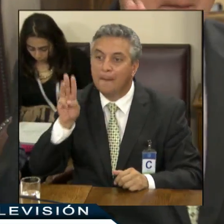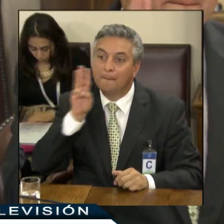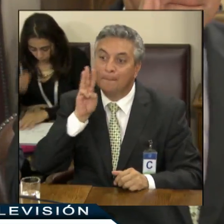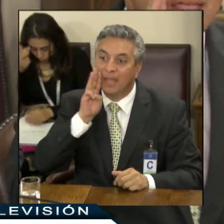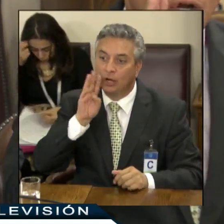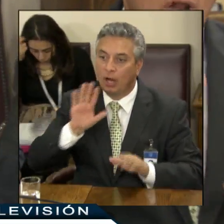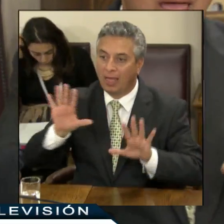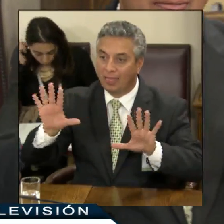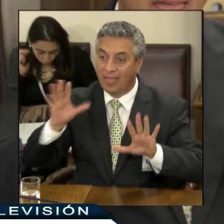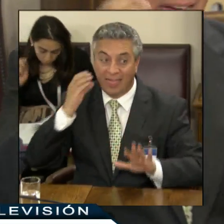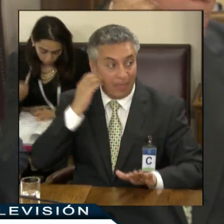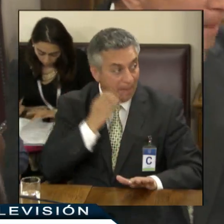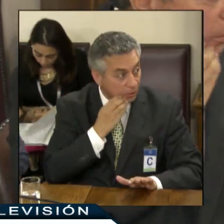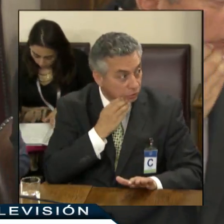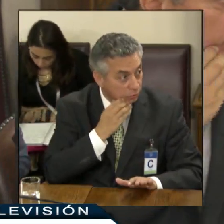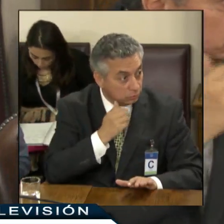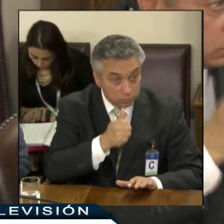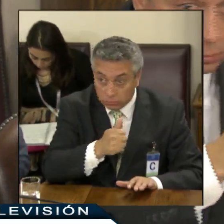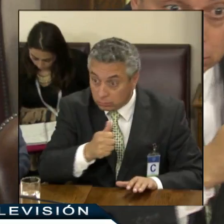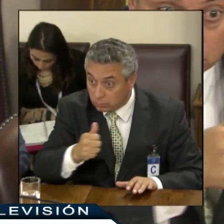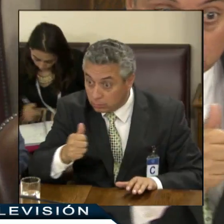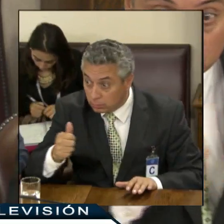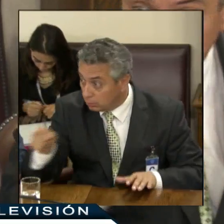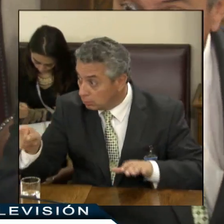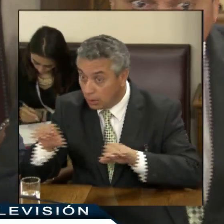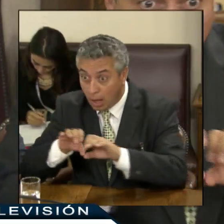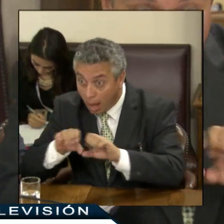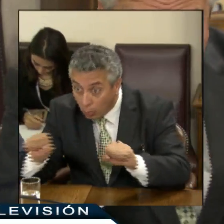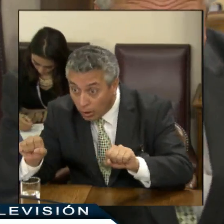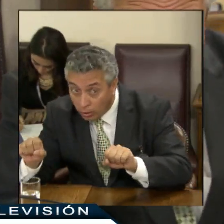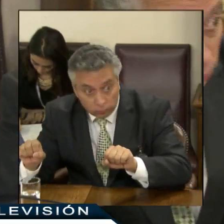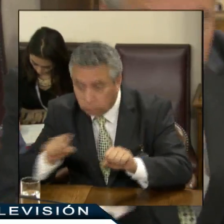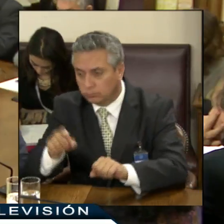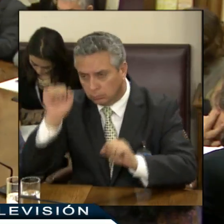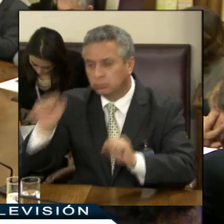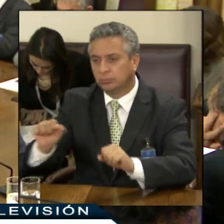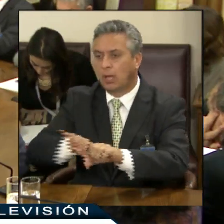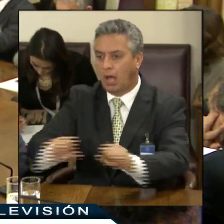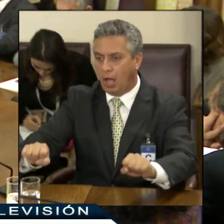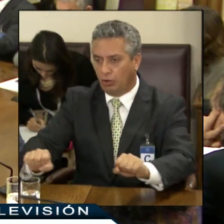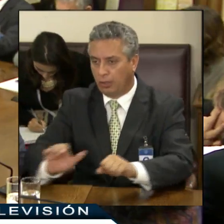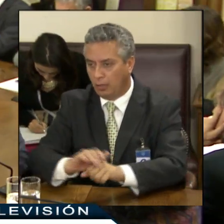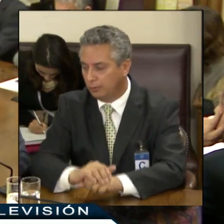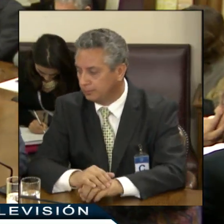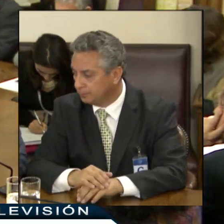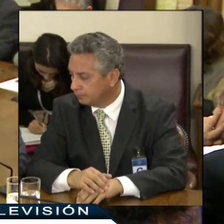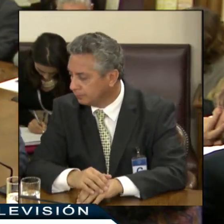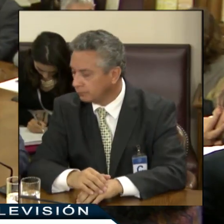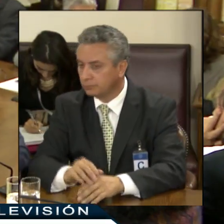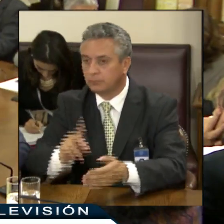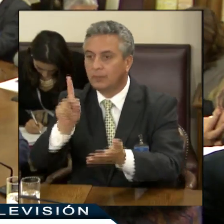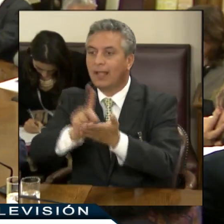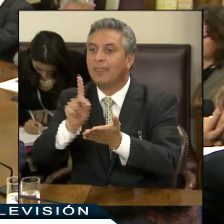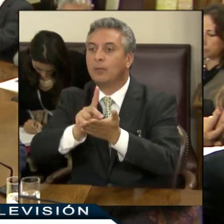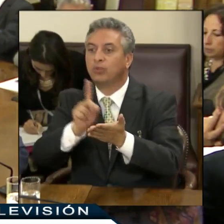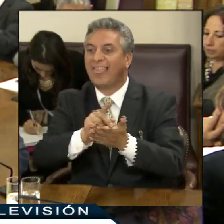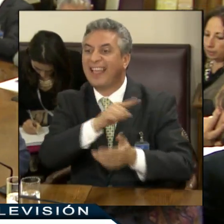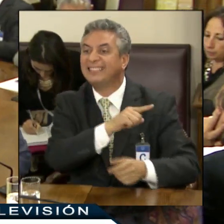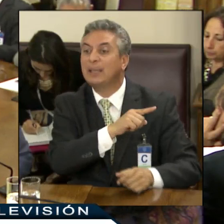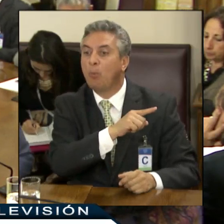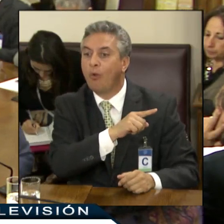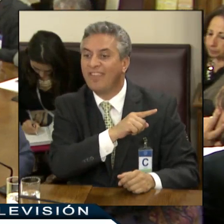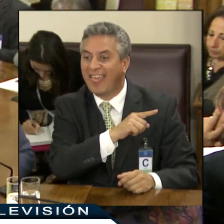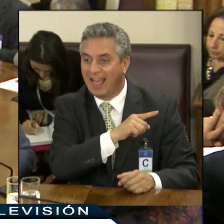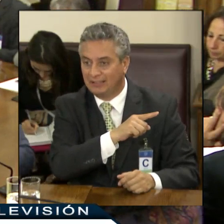10 de mayo les parece para que tomemos ese acuerdo sí acordado diputada sepulvera